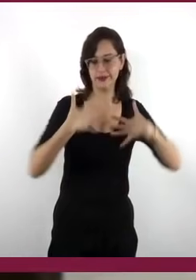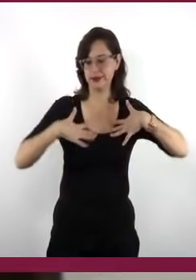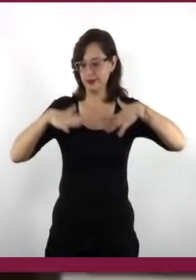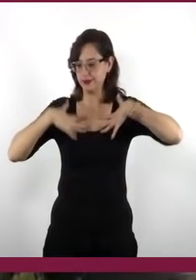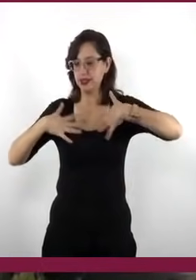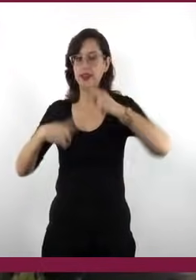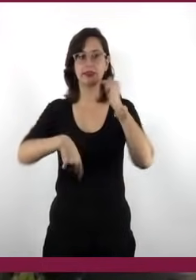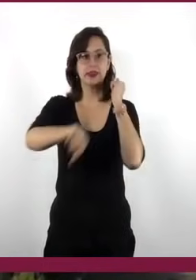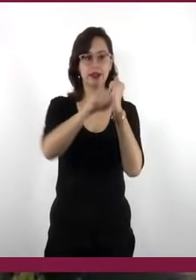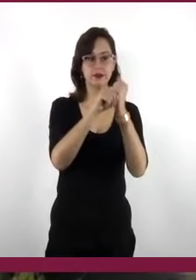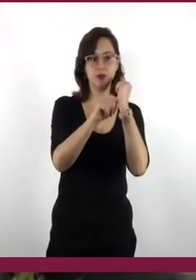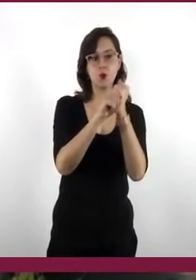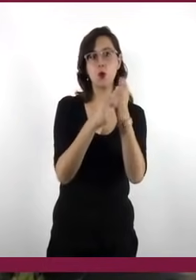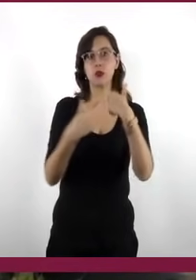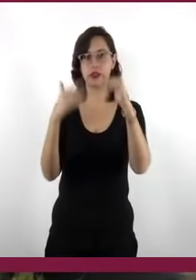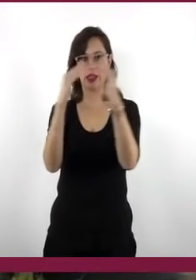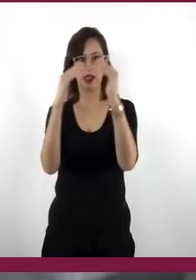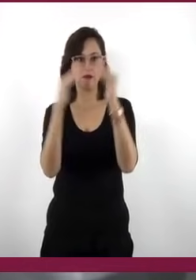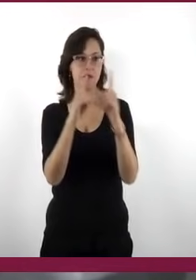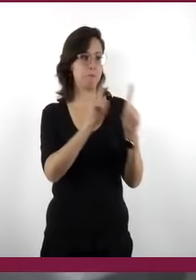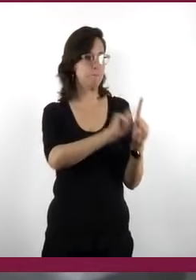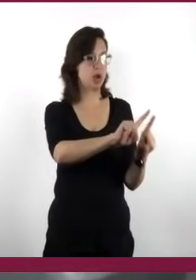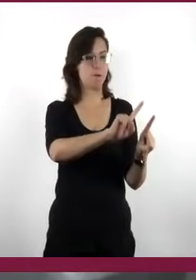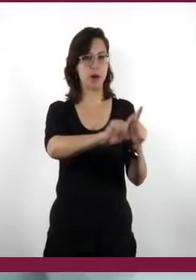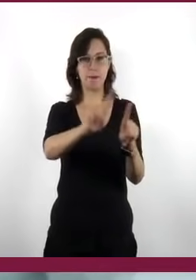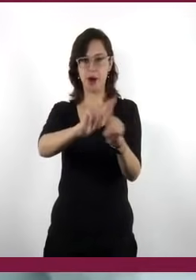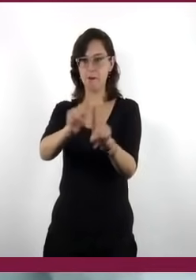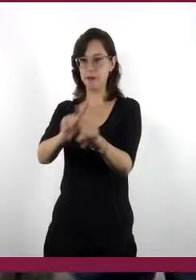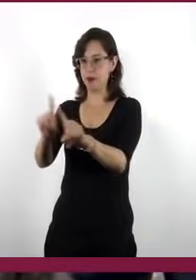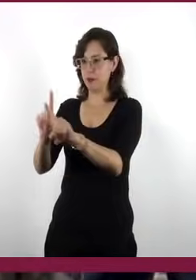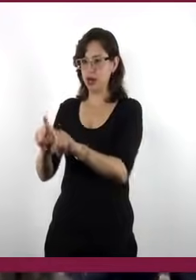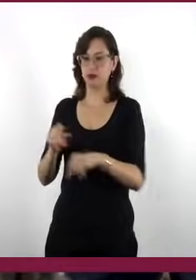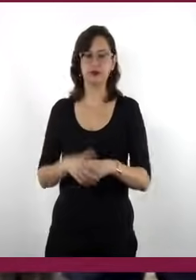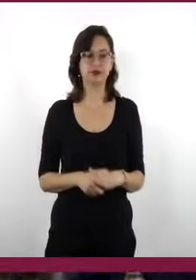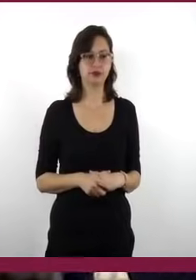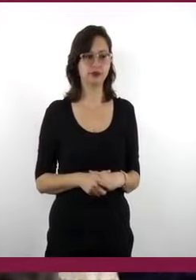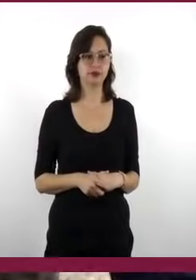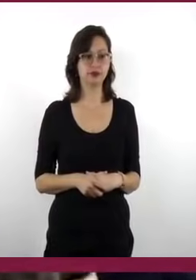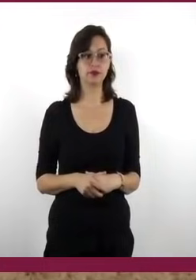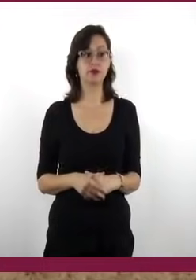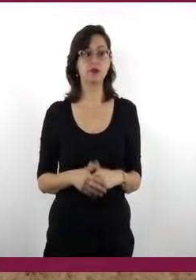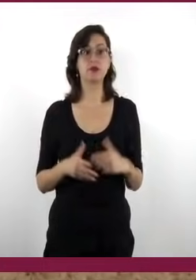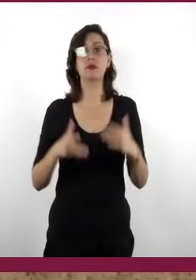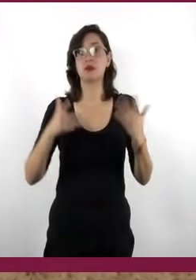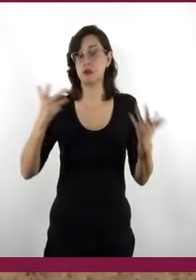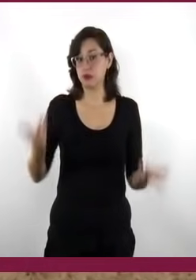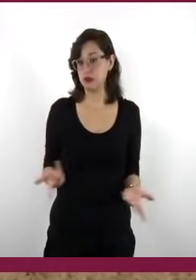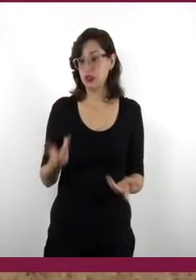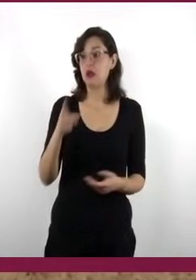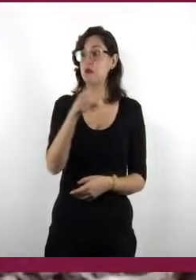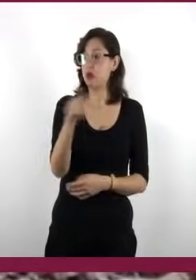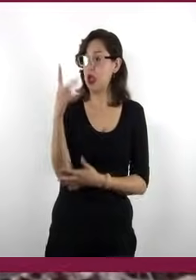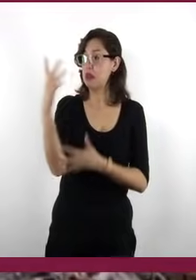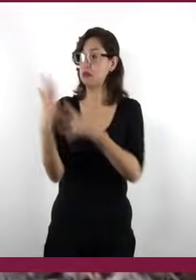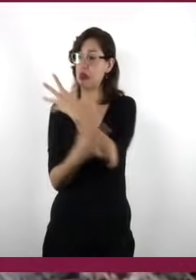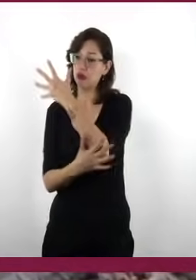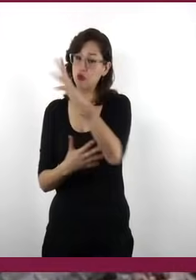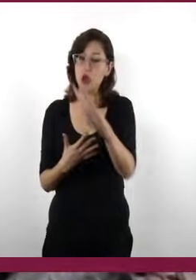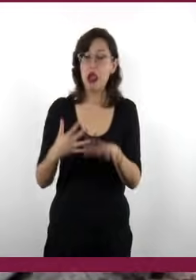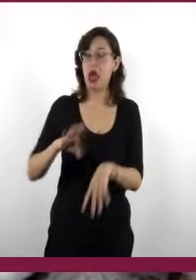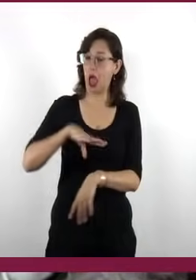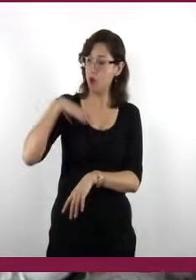transporte, vivienda, entre muchas otras. Cuando la extracción y el uso de los recursos son